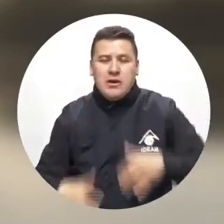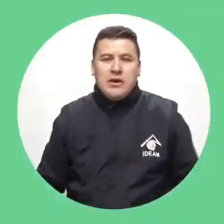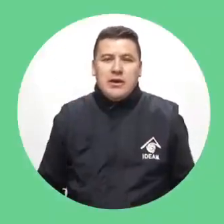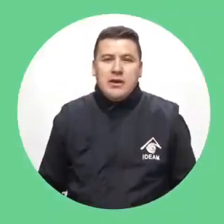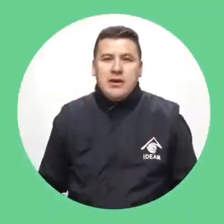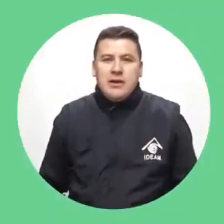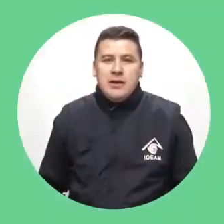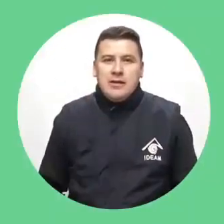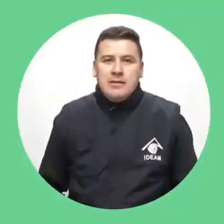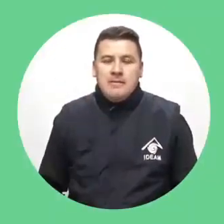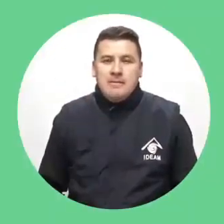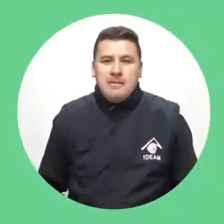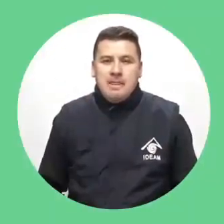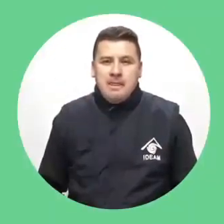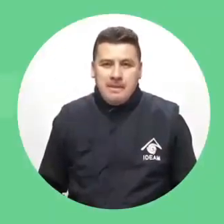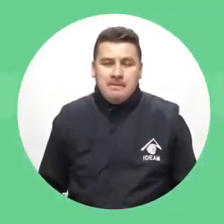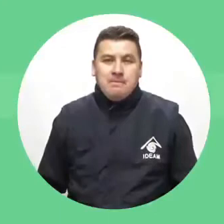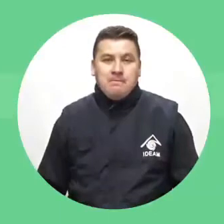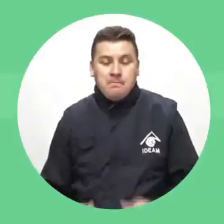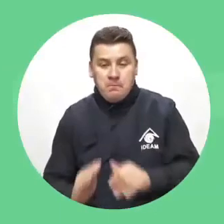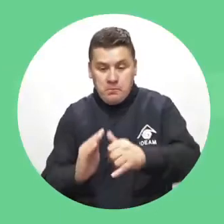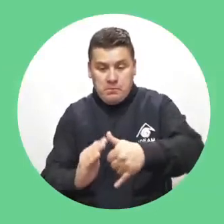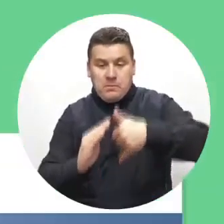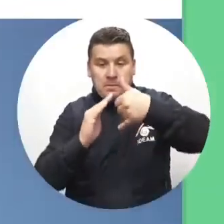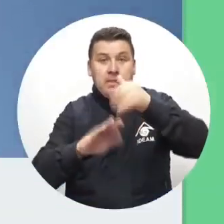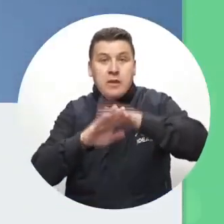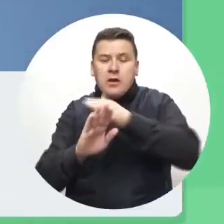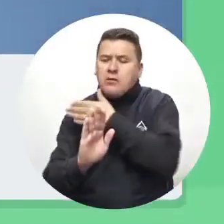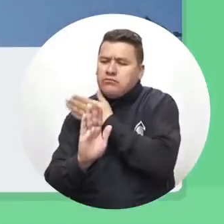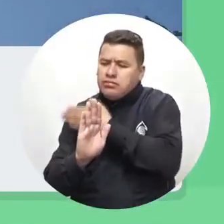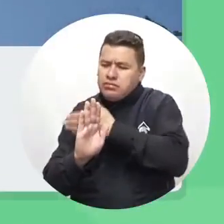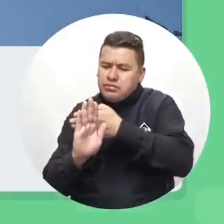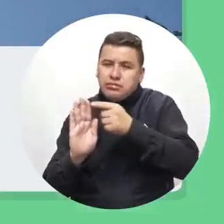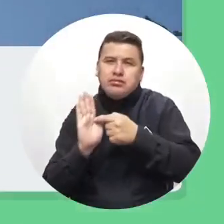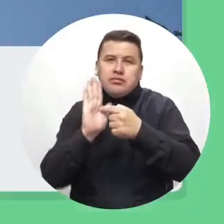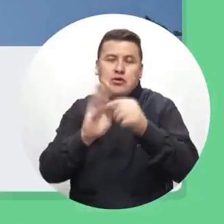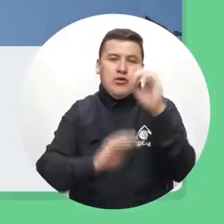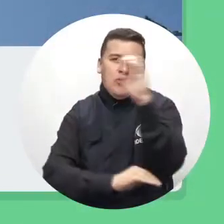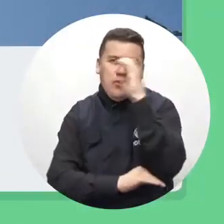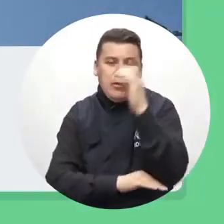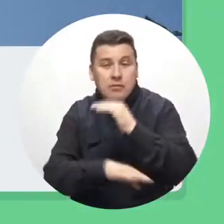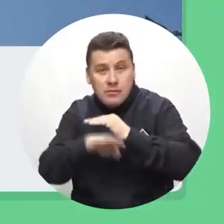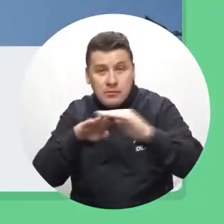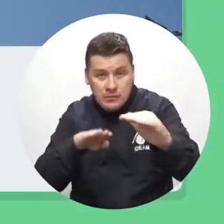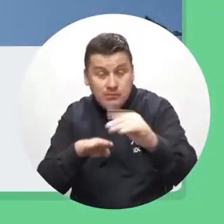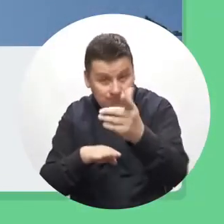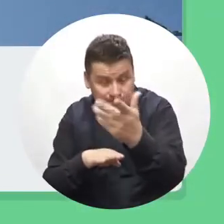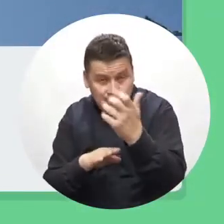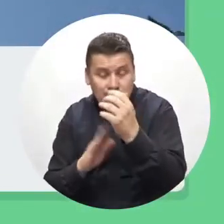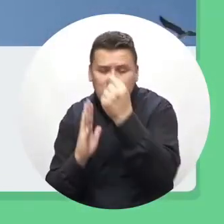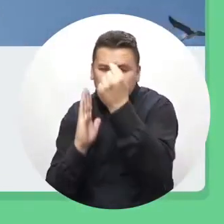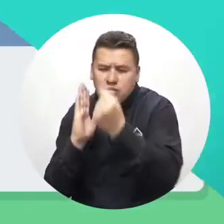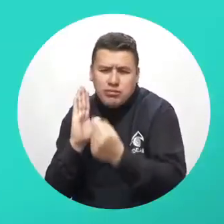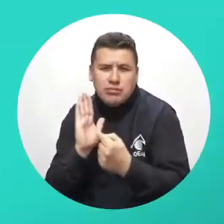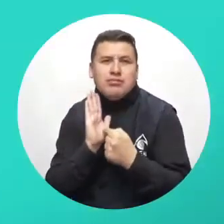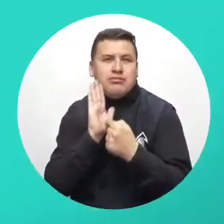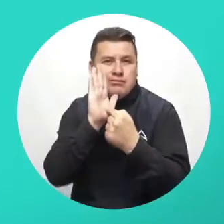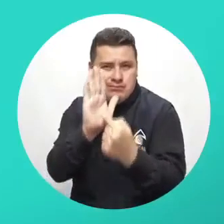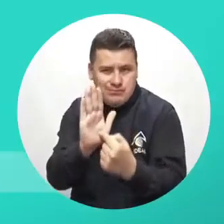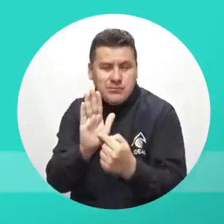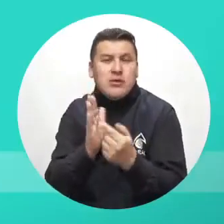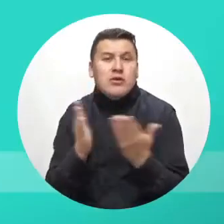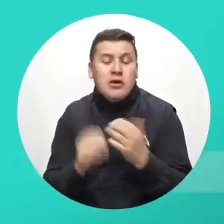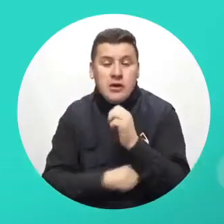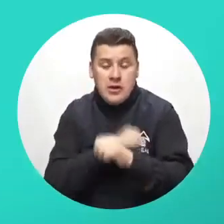Para mayor información sobre el pronóstico del tiempo, visítenos en www.ideam.gov.co. El IDEAM